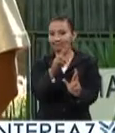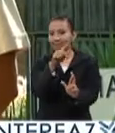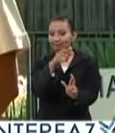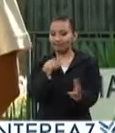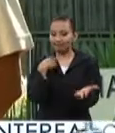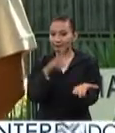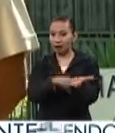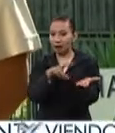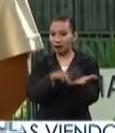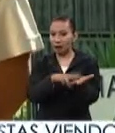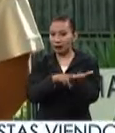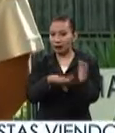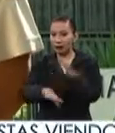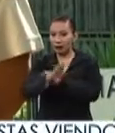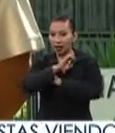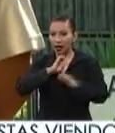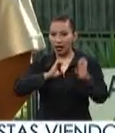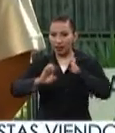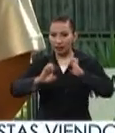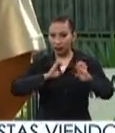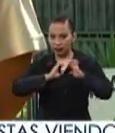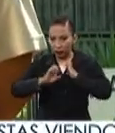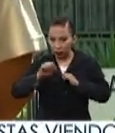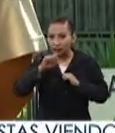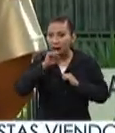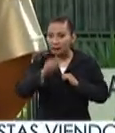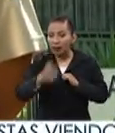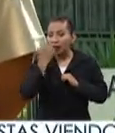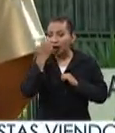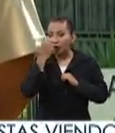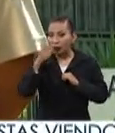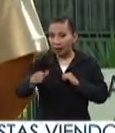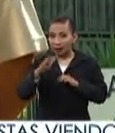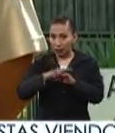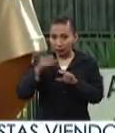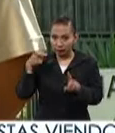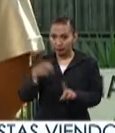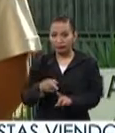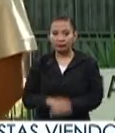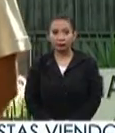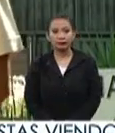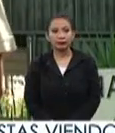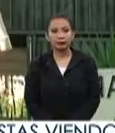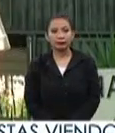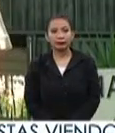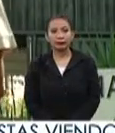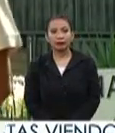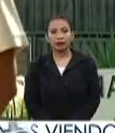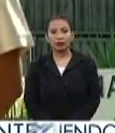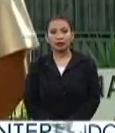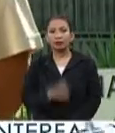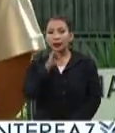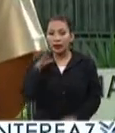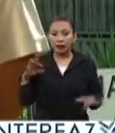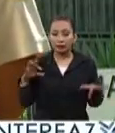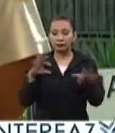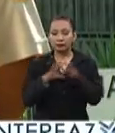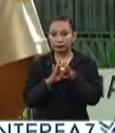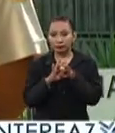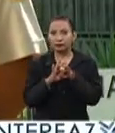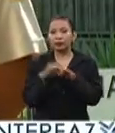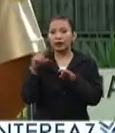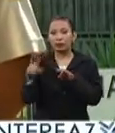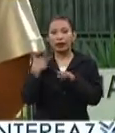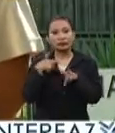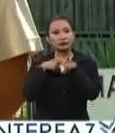los valores fundamentales del ejército y de la escuela principalmente, coadyuvando con ello